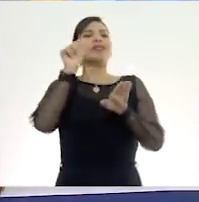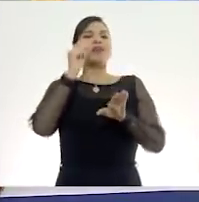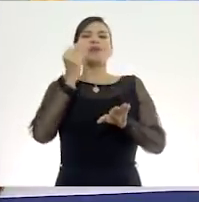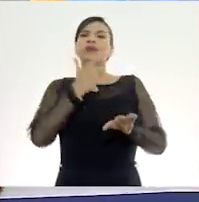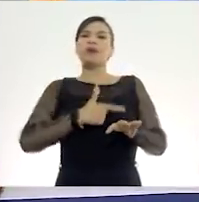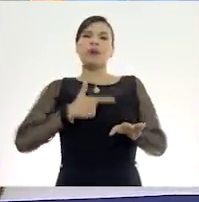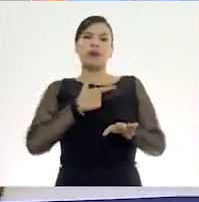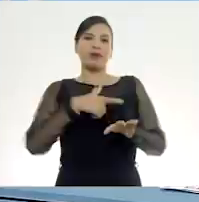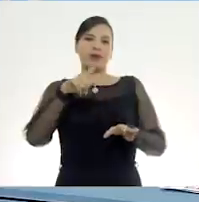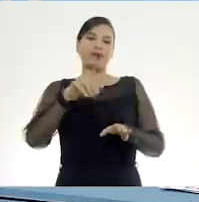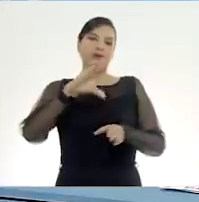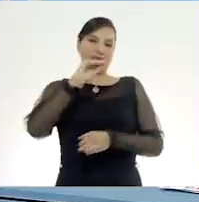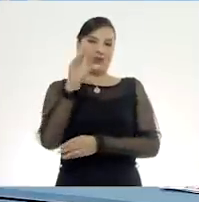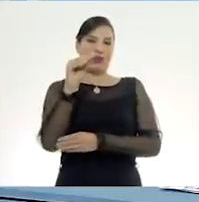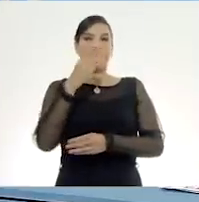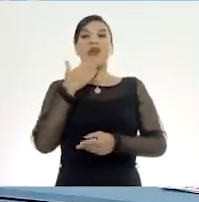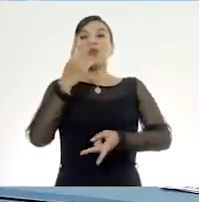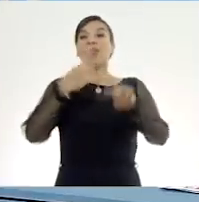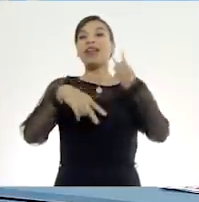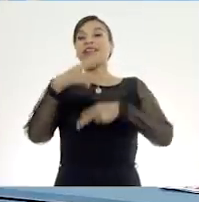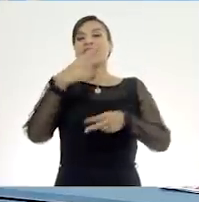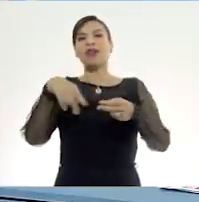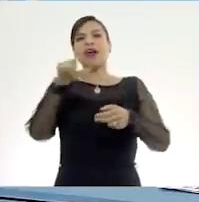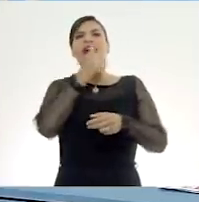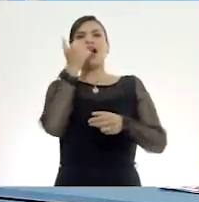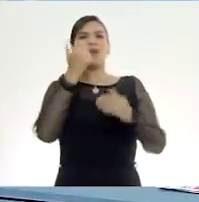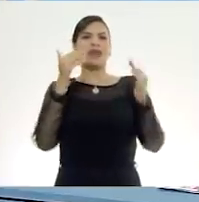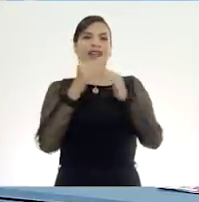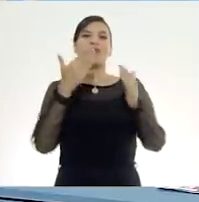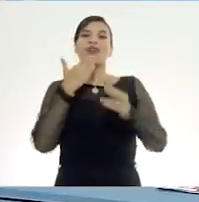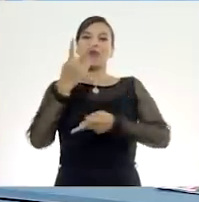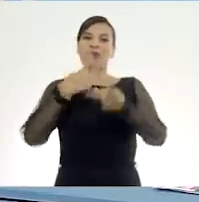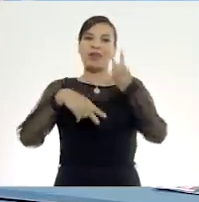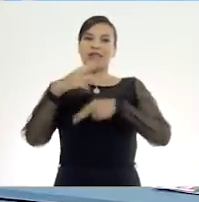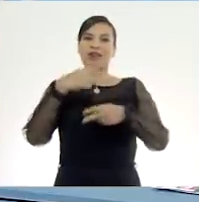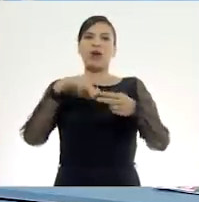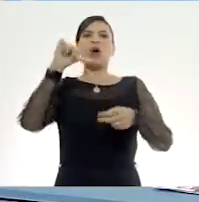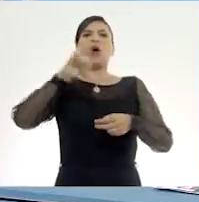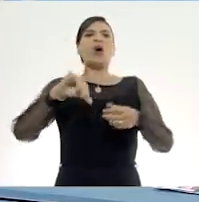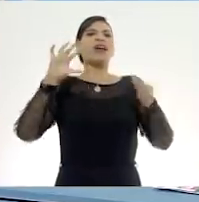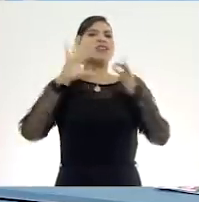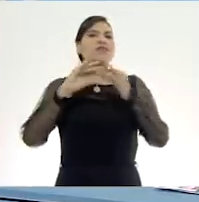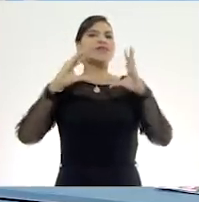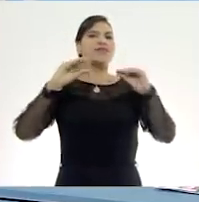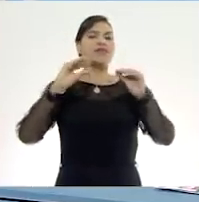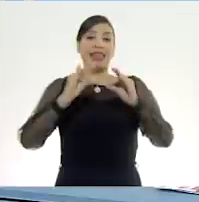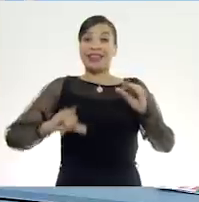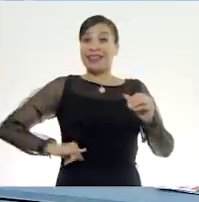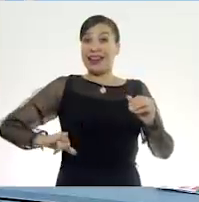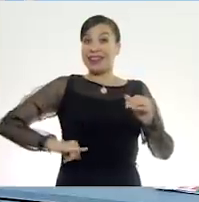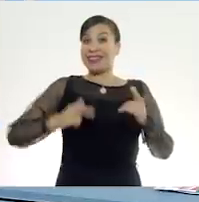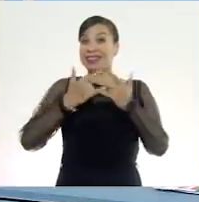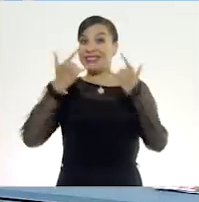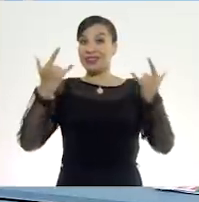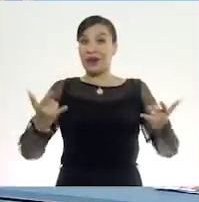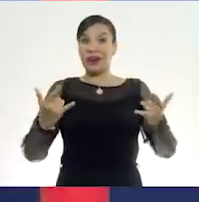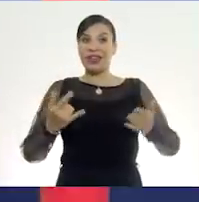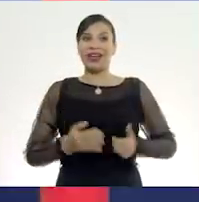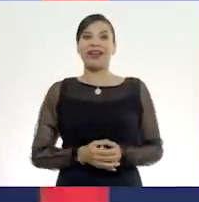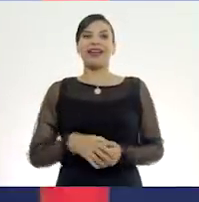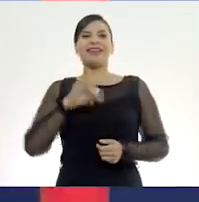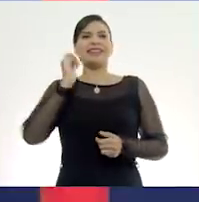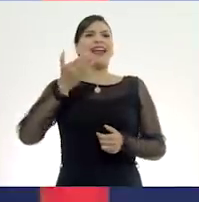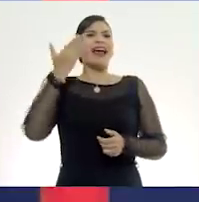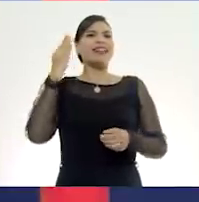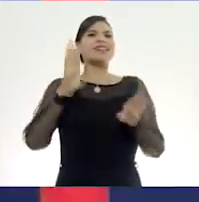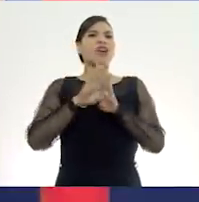placer. Ton, bienvenido. Profe. Y alumnos en casa, bienvenidos, porque vamos a trabajar algo muy interesante de historia. Ay, sí, pero antes, ¿cómo